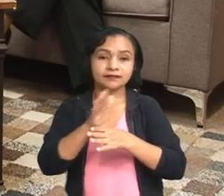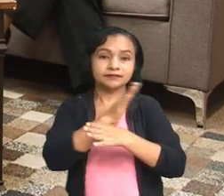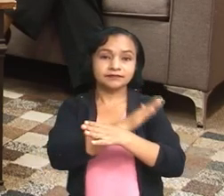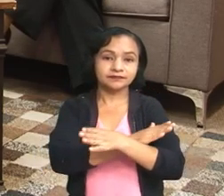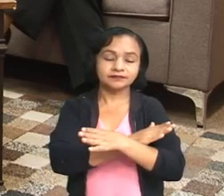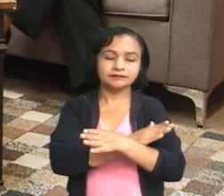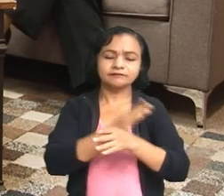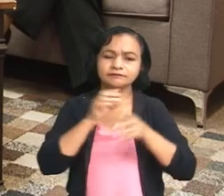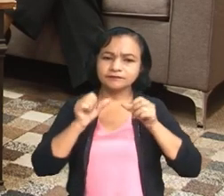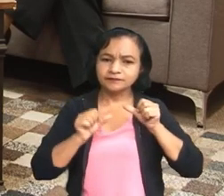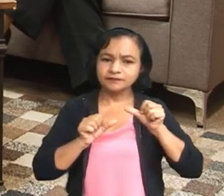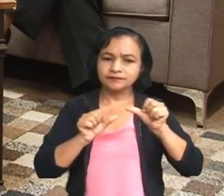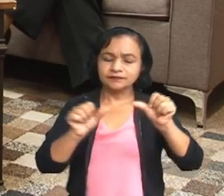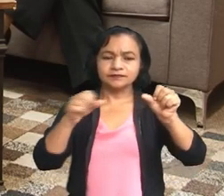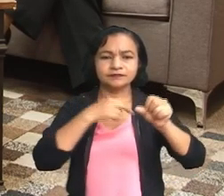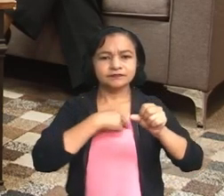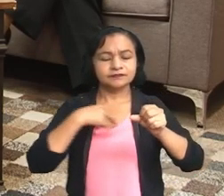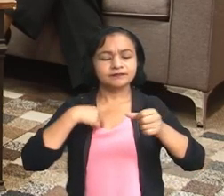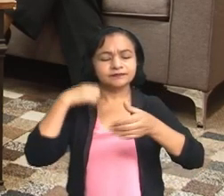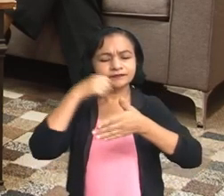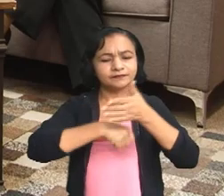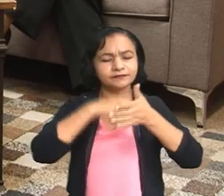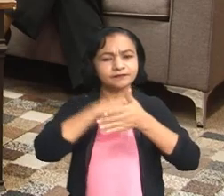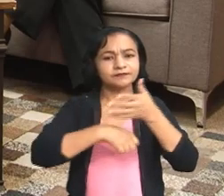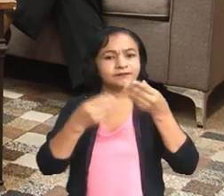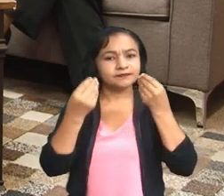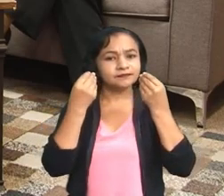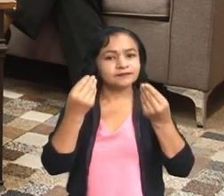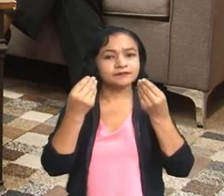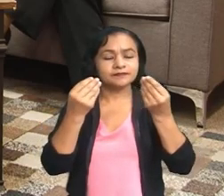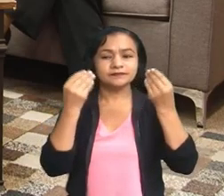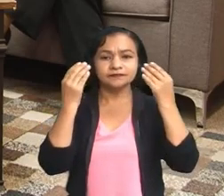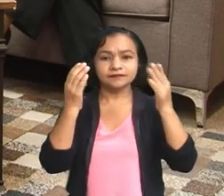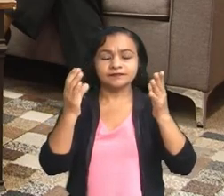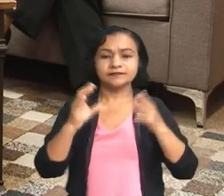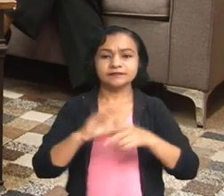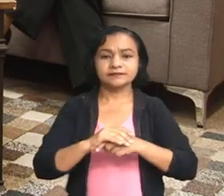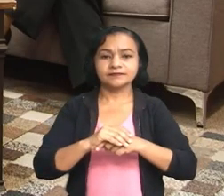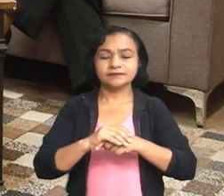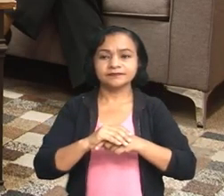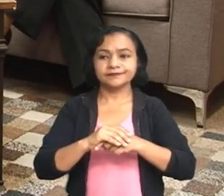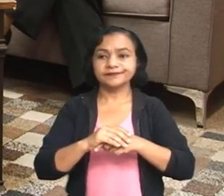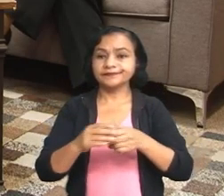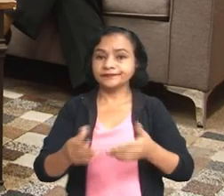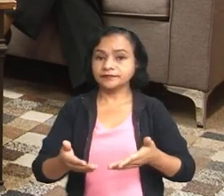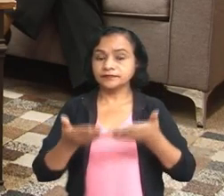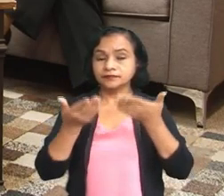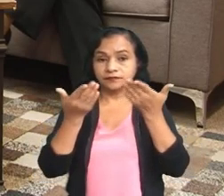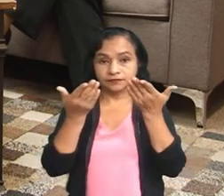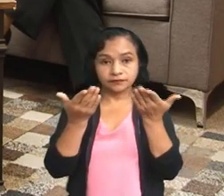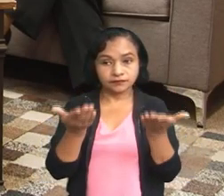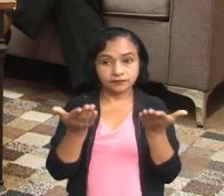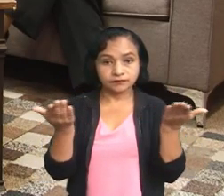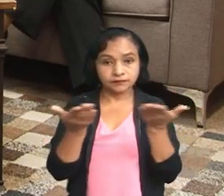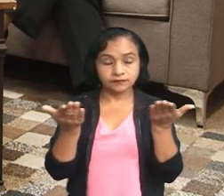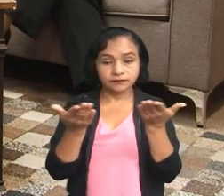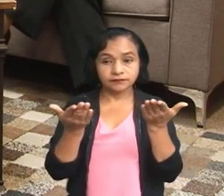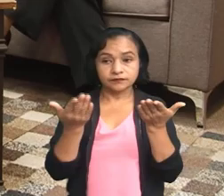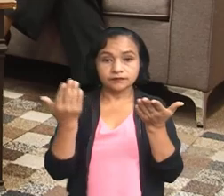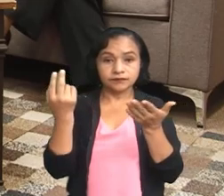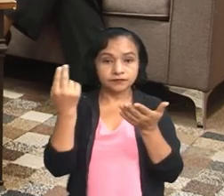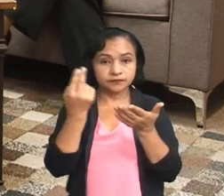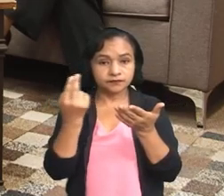siguen haciendo múltiples esfuerzos y en tantos campos, porque la